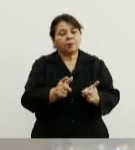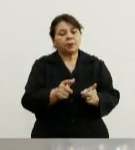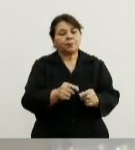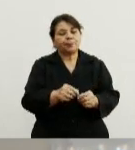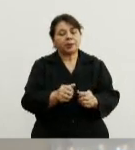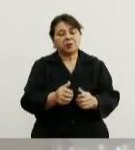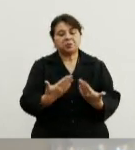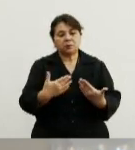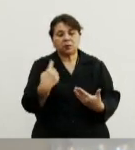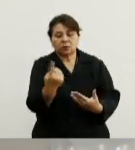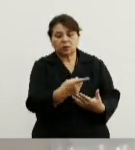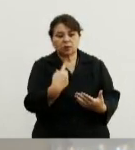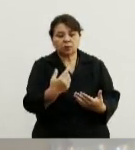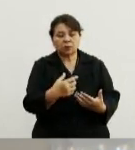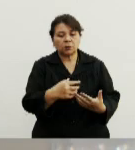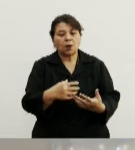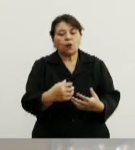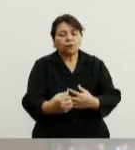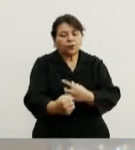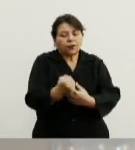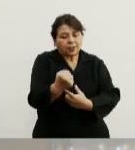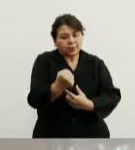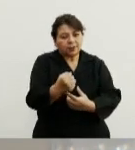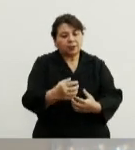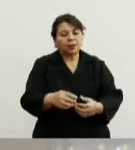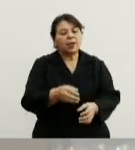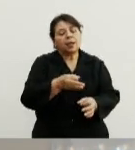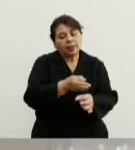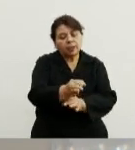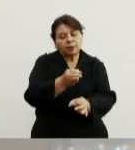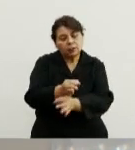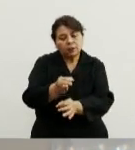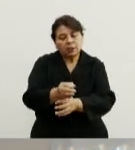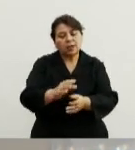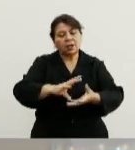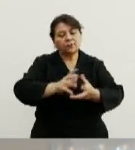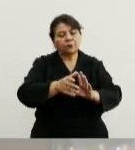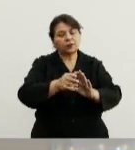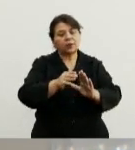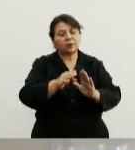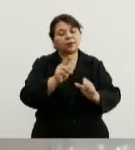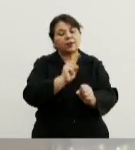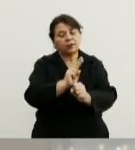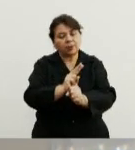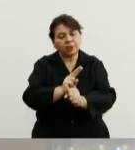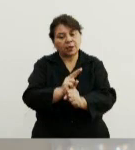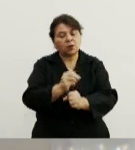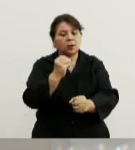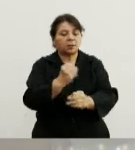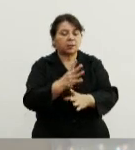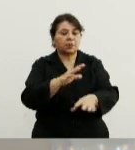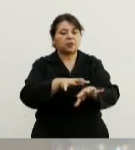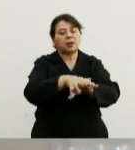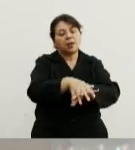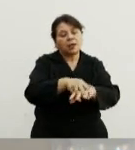acompañemos en fortalecer y educar en las medidas preventivas fundamentalmente en el lavado de